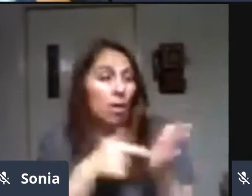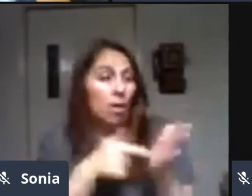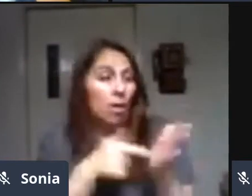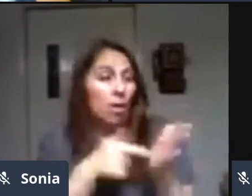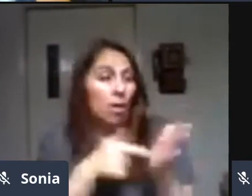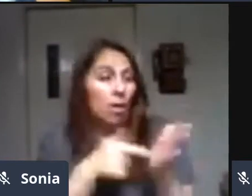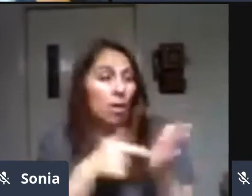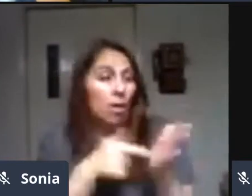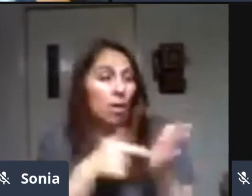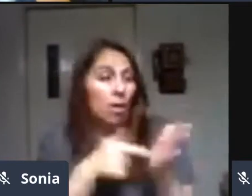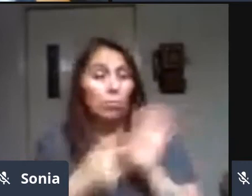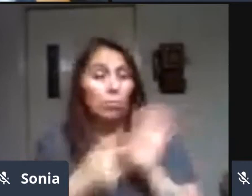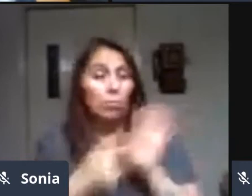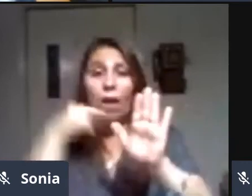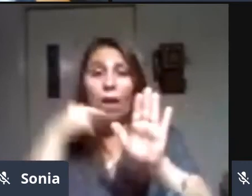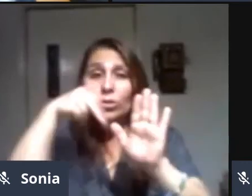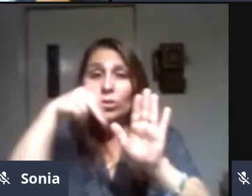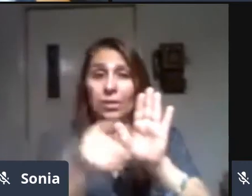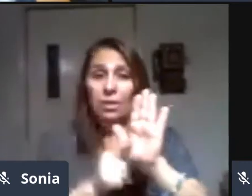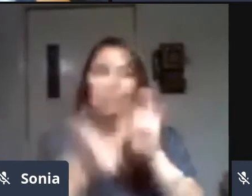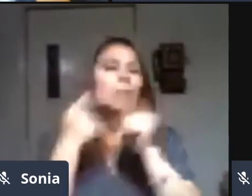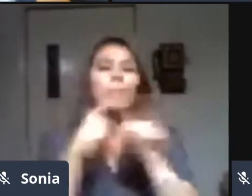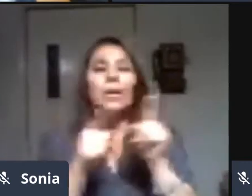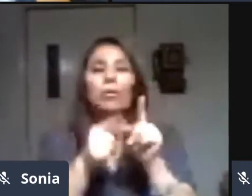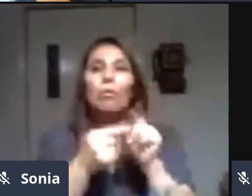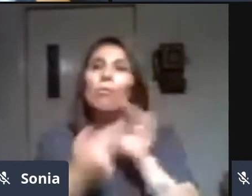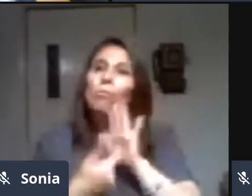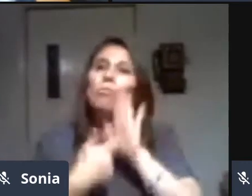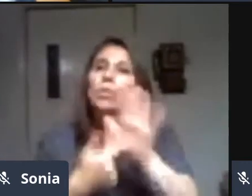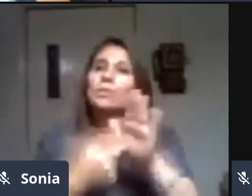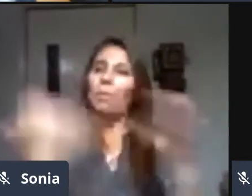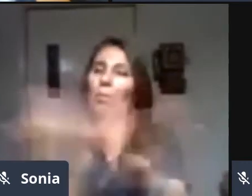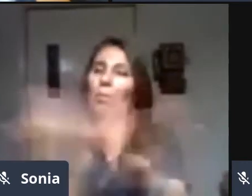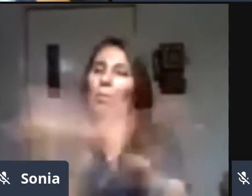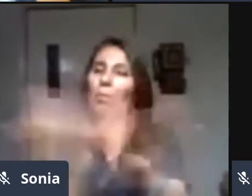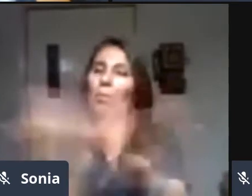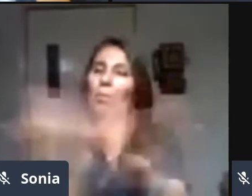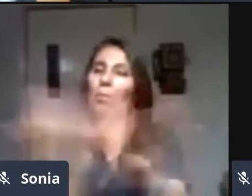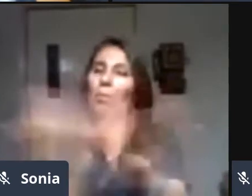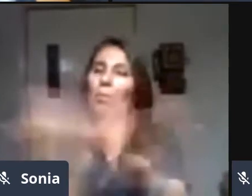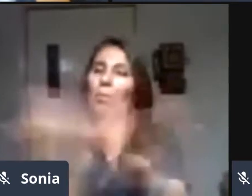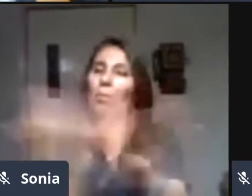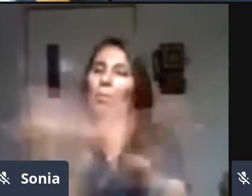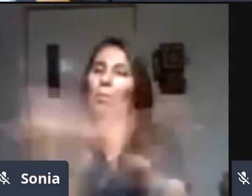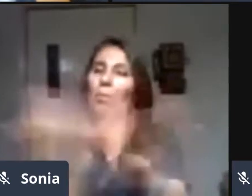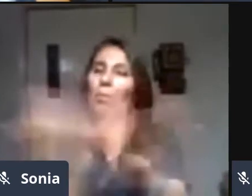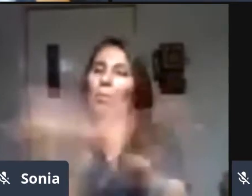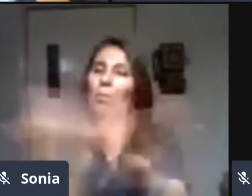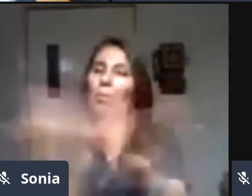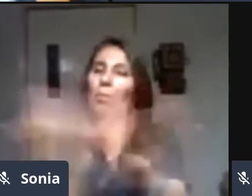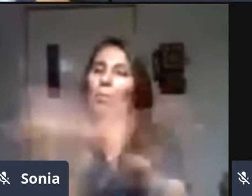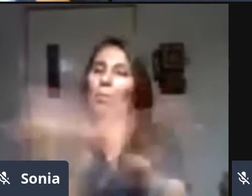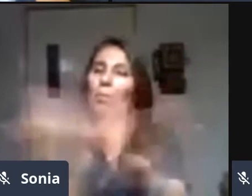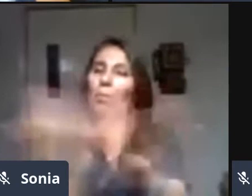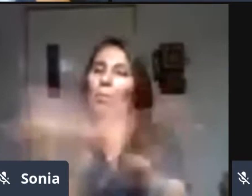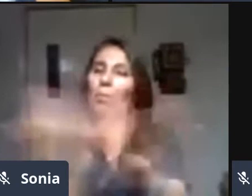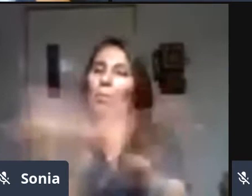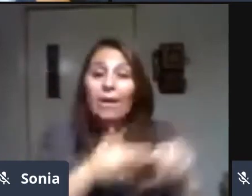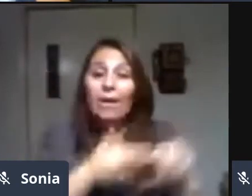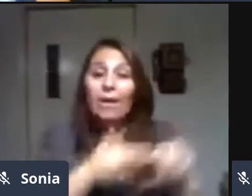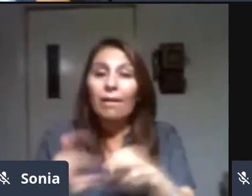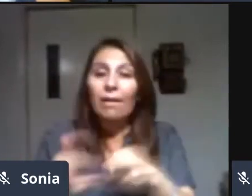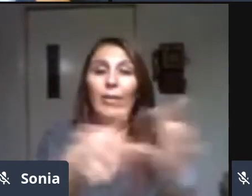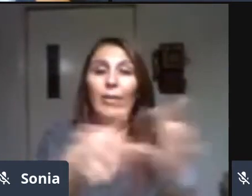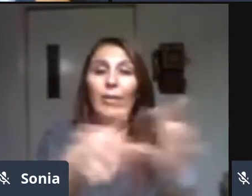nuestra problemática hoy está lanzando un libro que se llama río muerto entonces cuando tú mira no hay no hay un solo